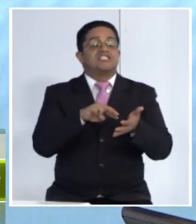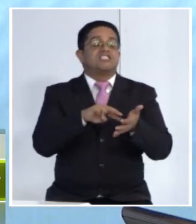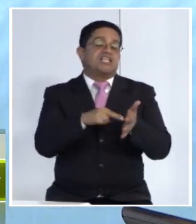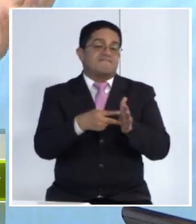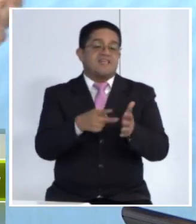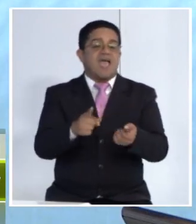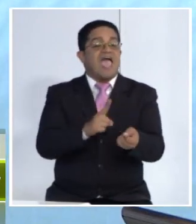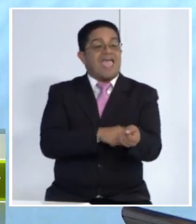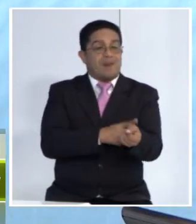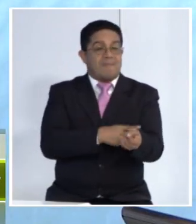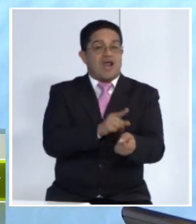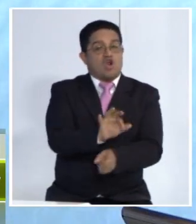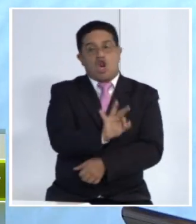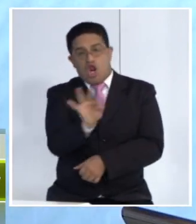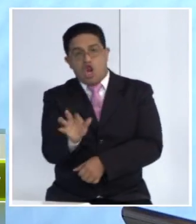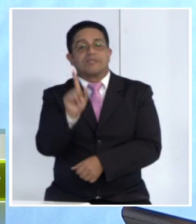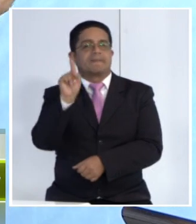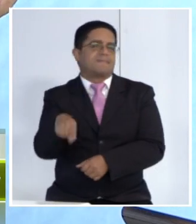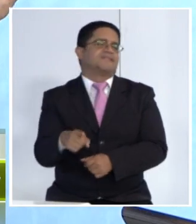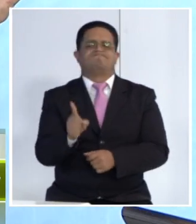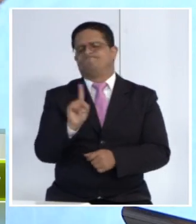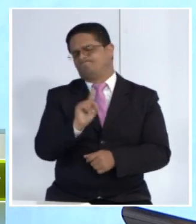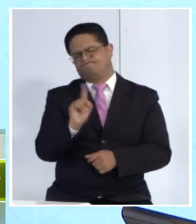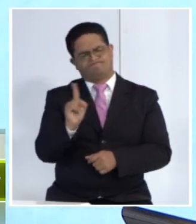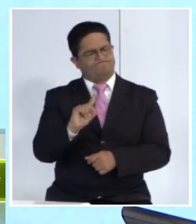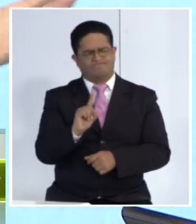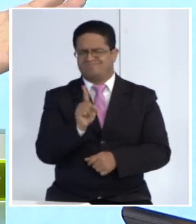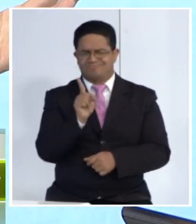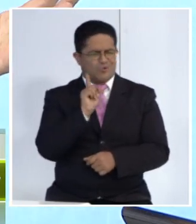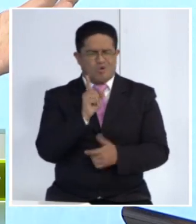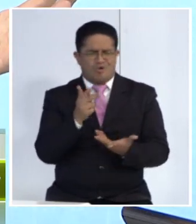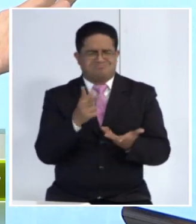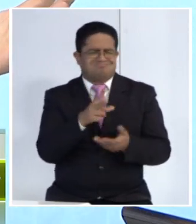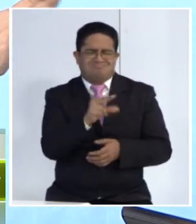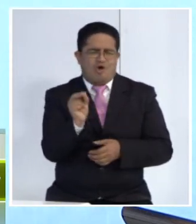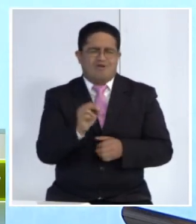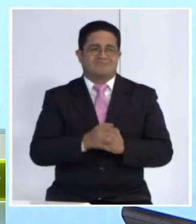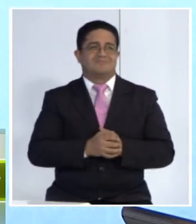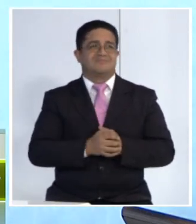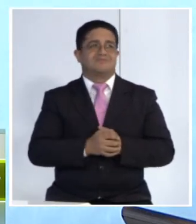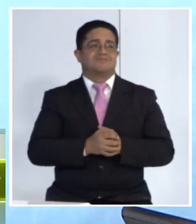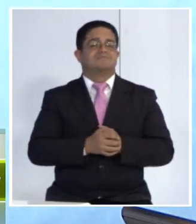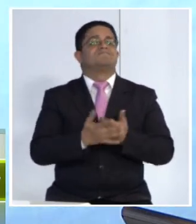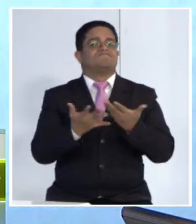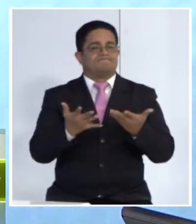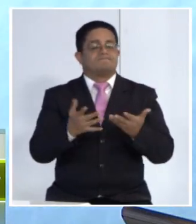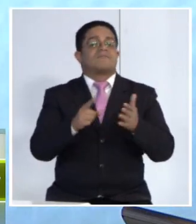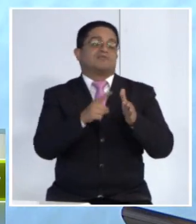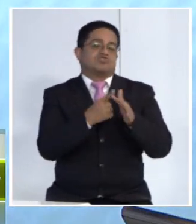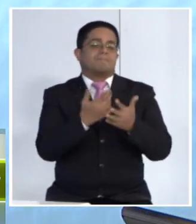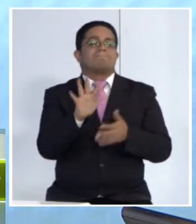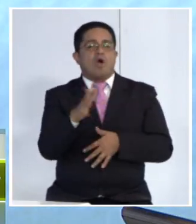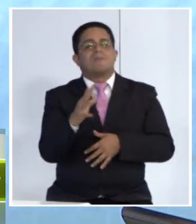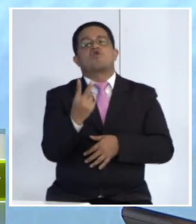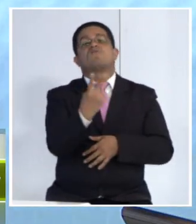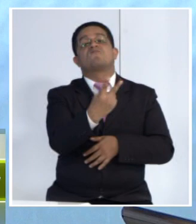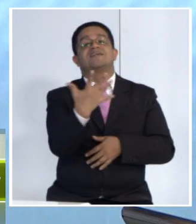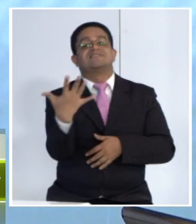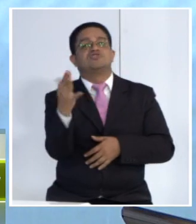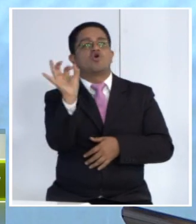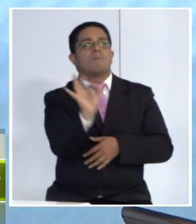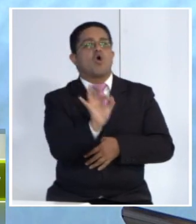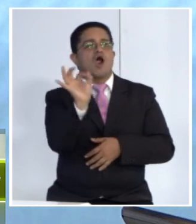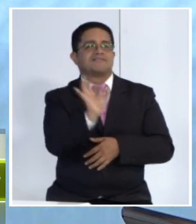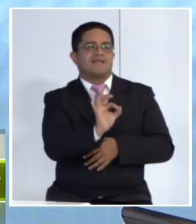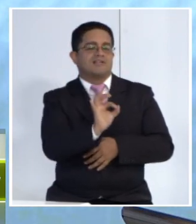están esos nervios también, esos mitos. Pues no necesariamente. O sea, estamos hablando de un 25, un 30% desde el punto de vista de